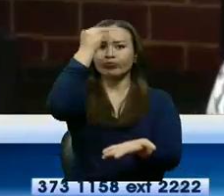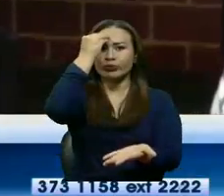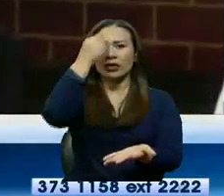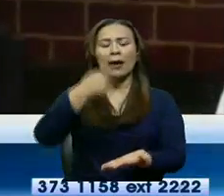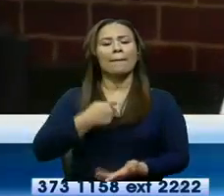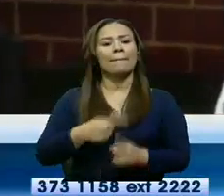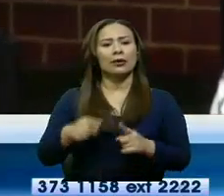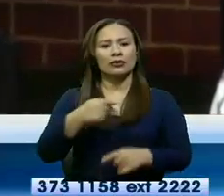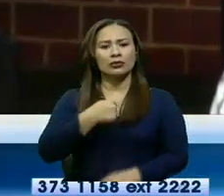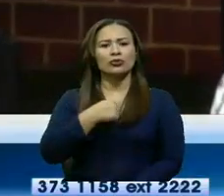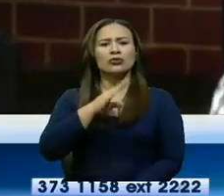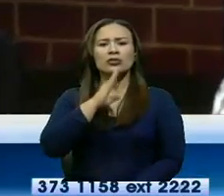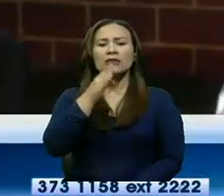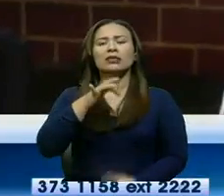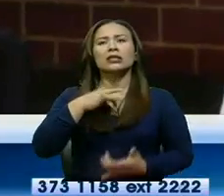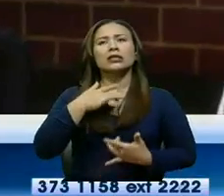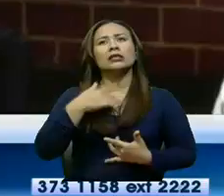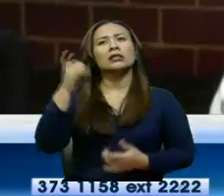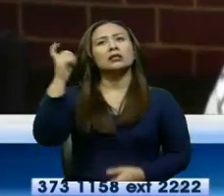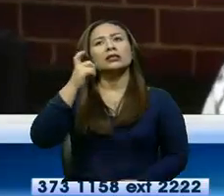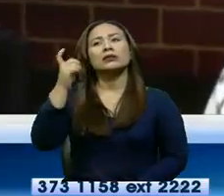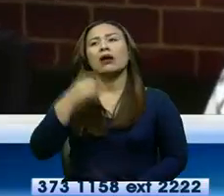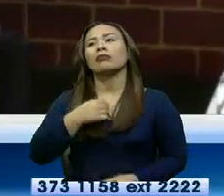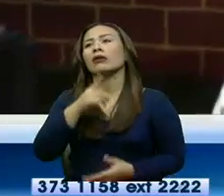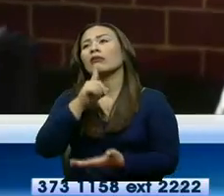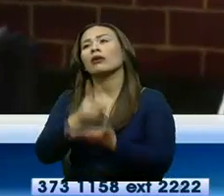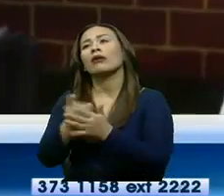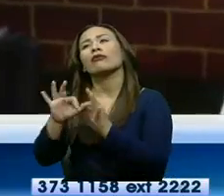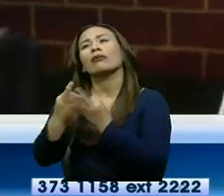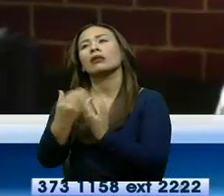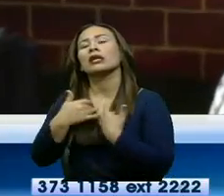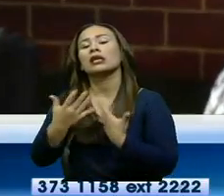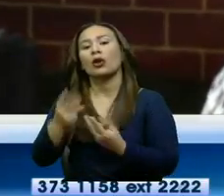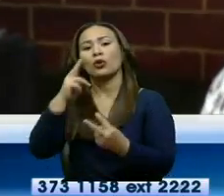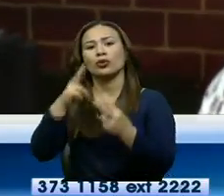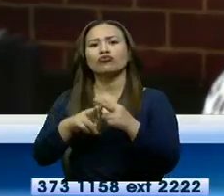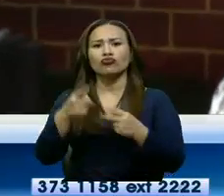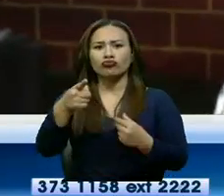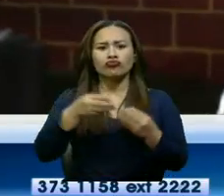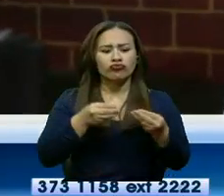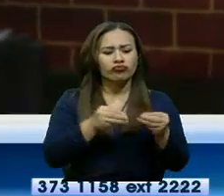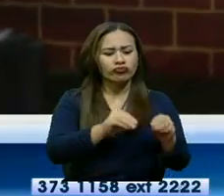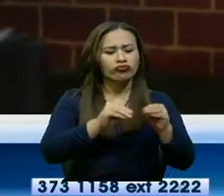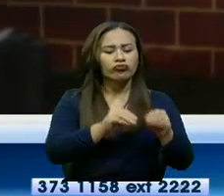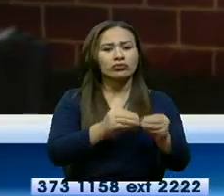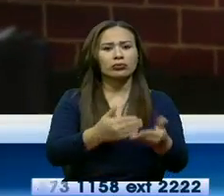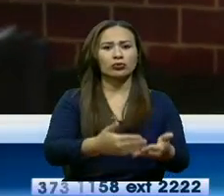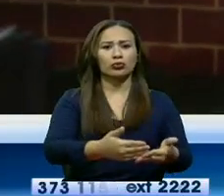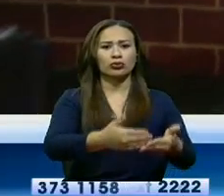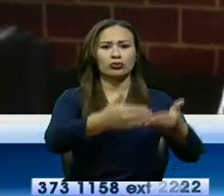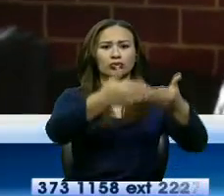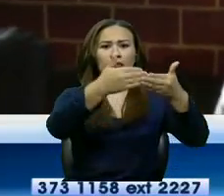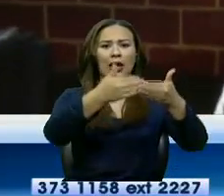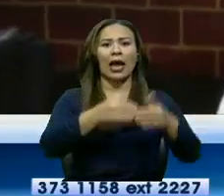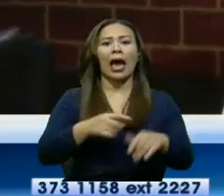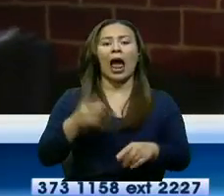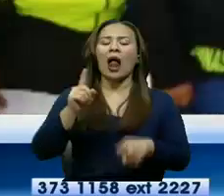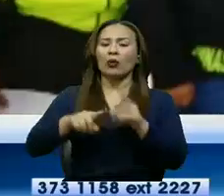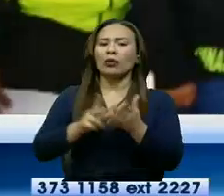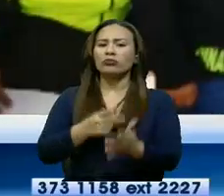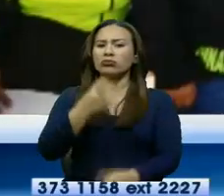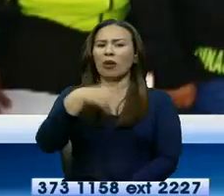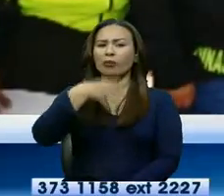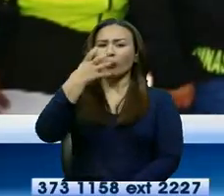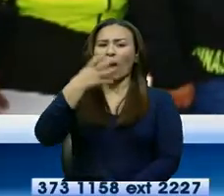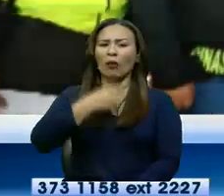me supieron criar en una parte, pero en otra, claro, también era la forma soez en que ellos tenían para criarme y